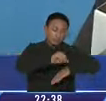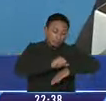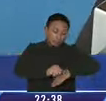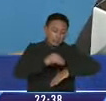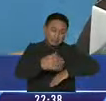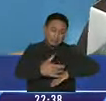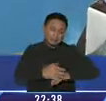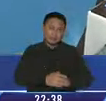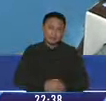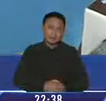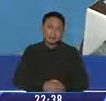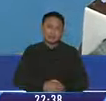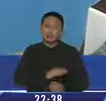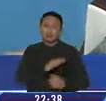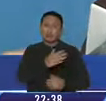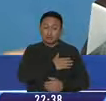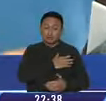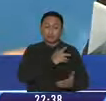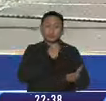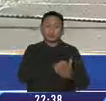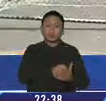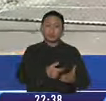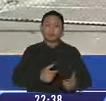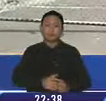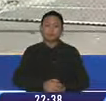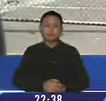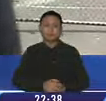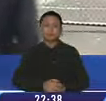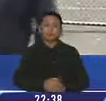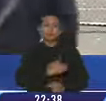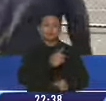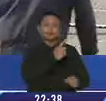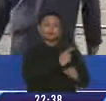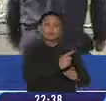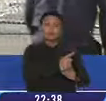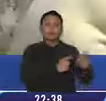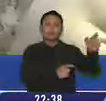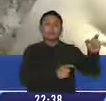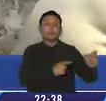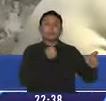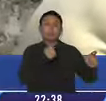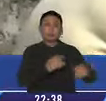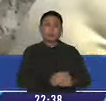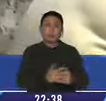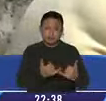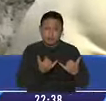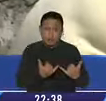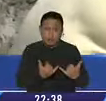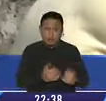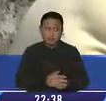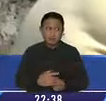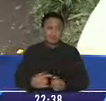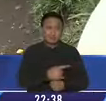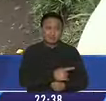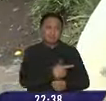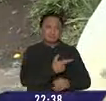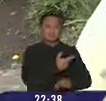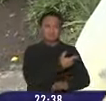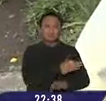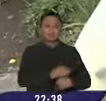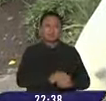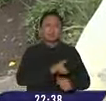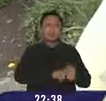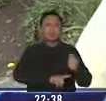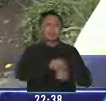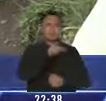médico. O sea, la receta, todo me tocó comprar afuera. Razón por la cual, indica la ciudadanía, se han visto retrasadas sus atenciones. Mi hija está desde